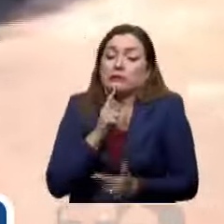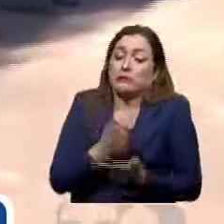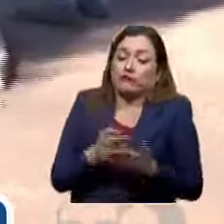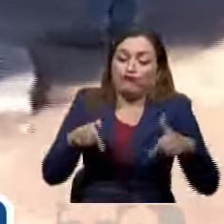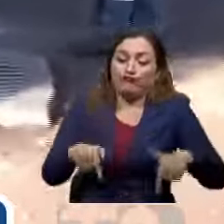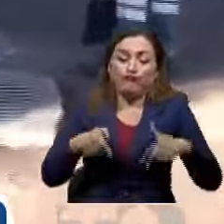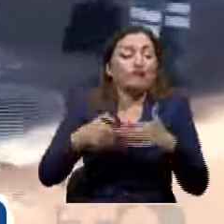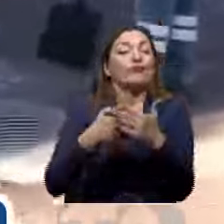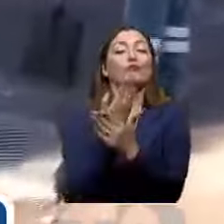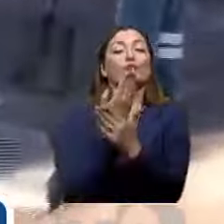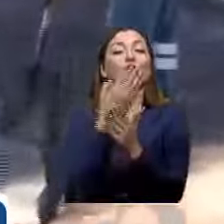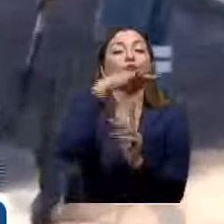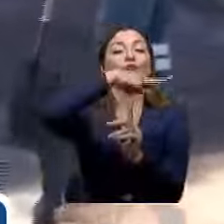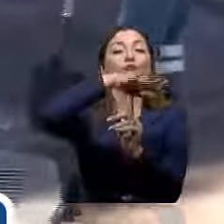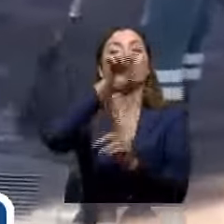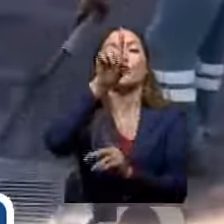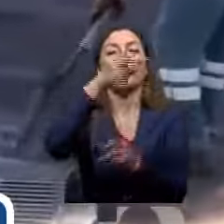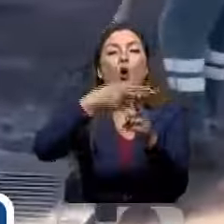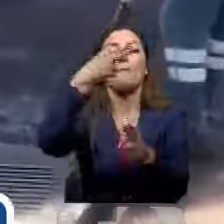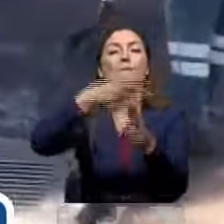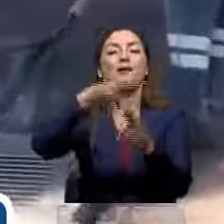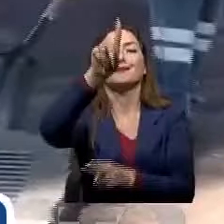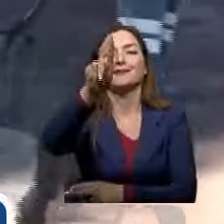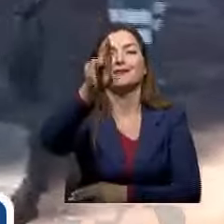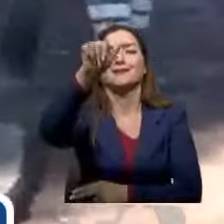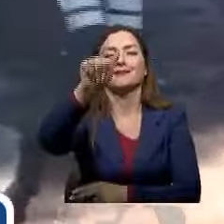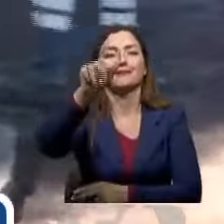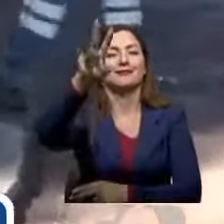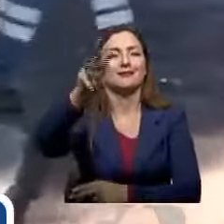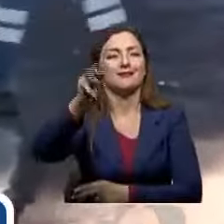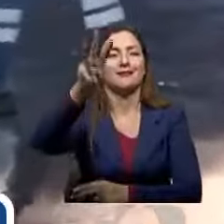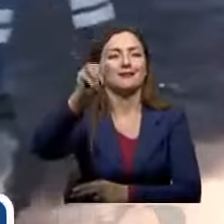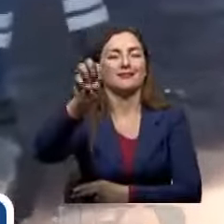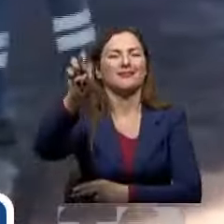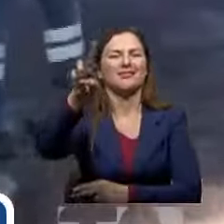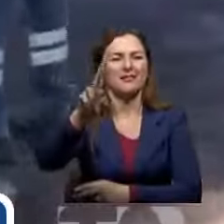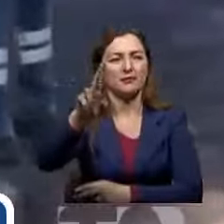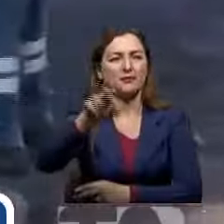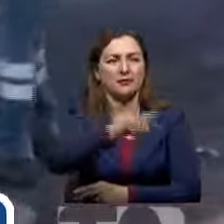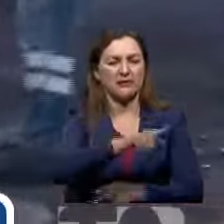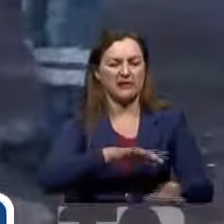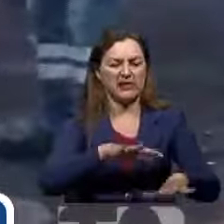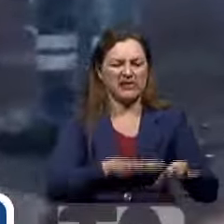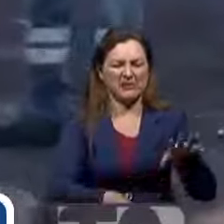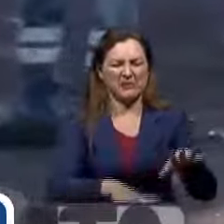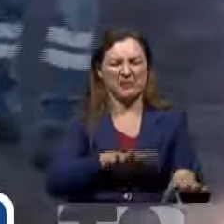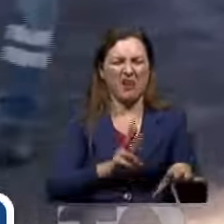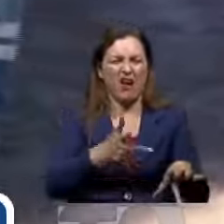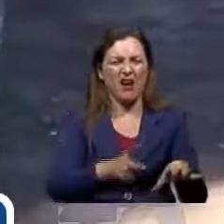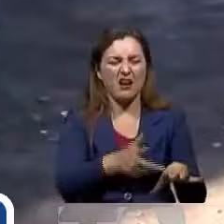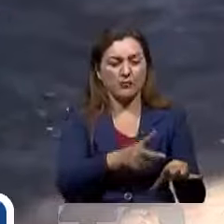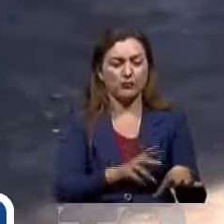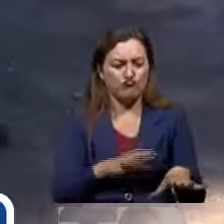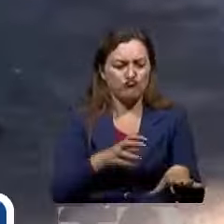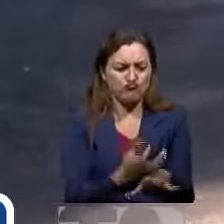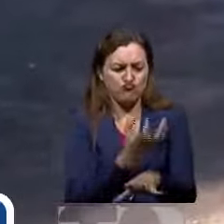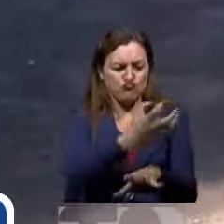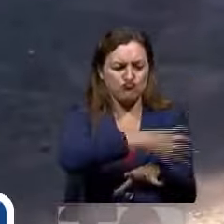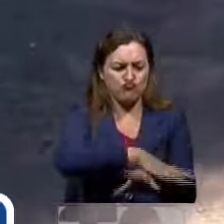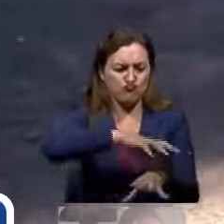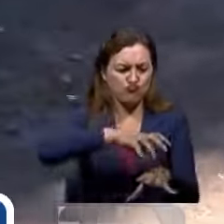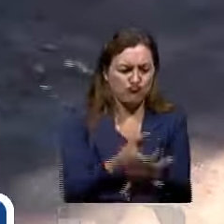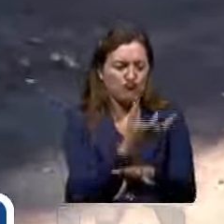en el nuevo Parque Dahmer. Hemos realizado el retiro de asfalto de las caminerías. Estamos actualmente